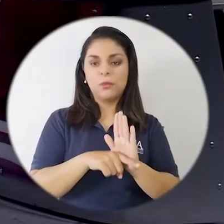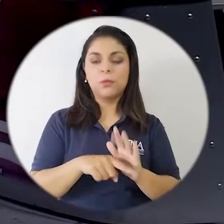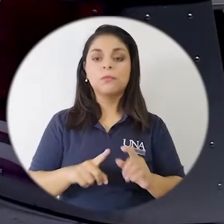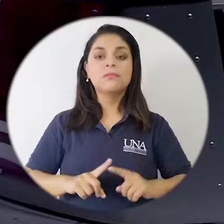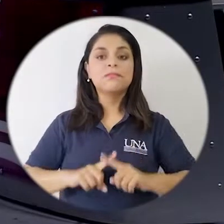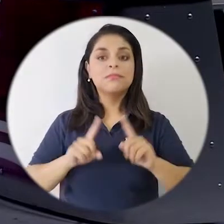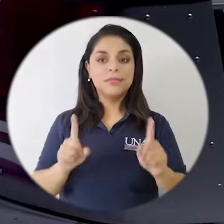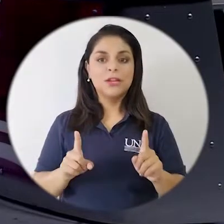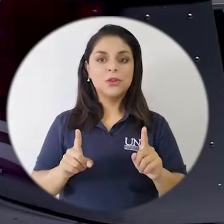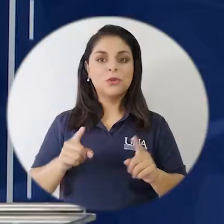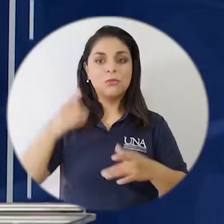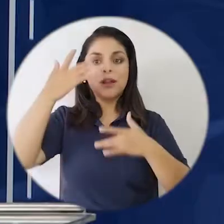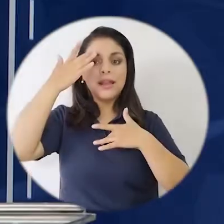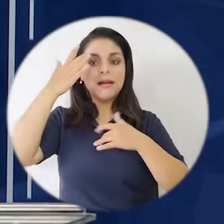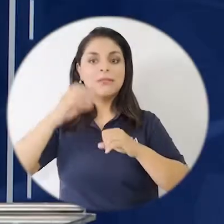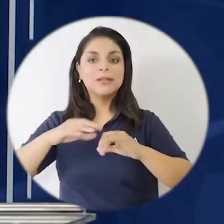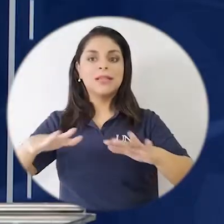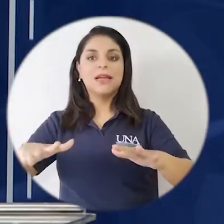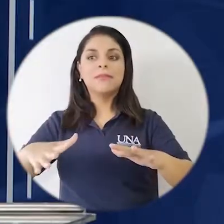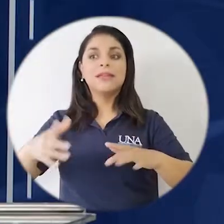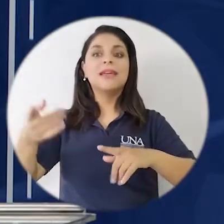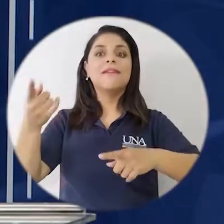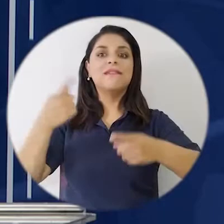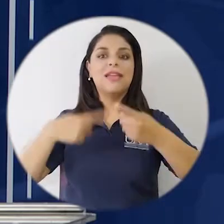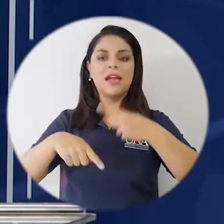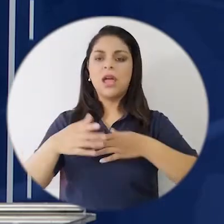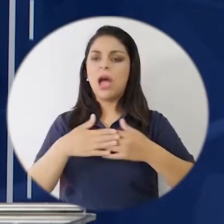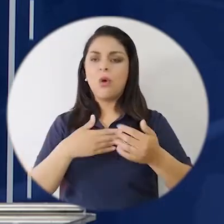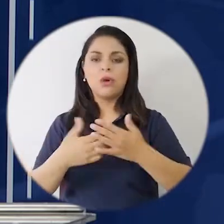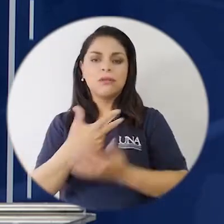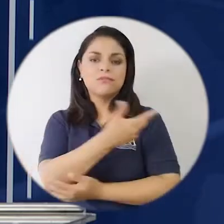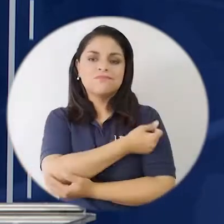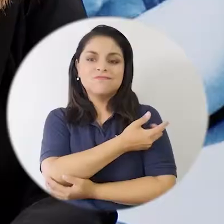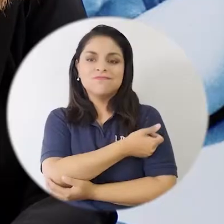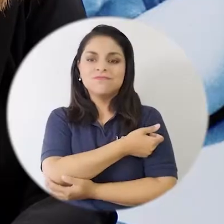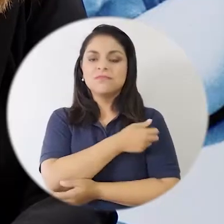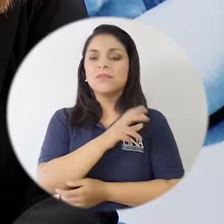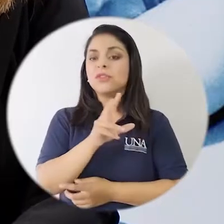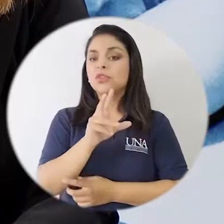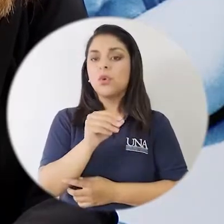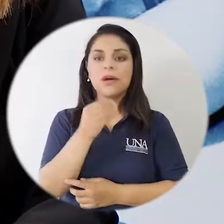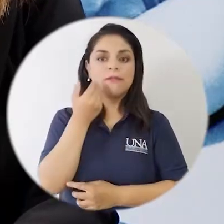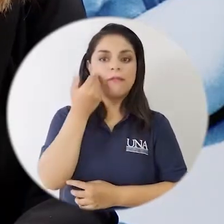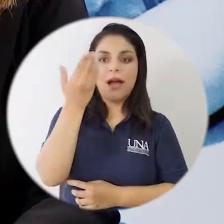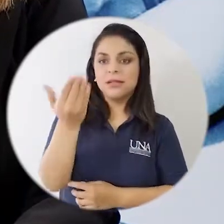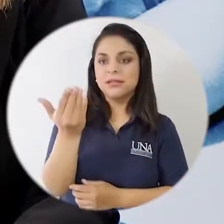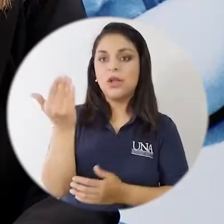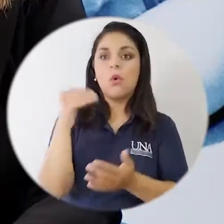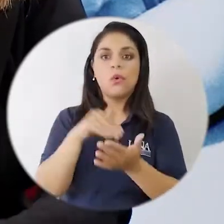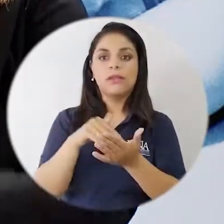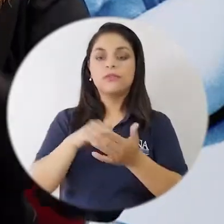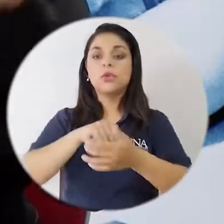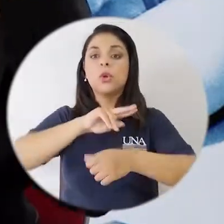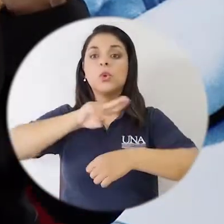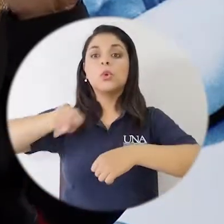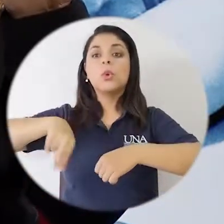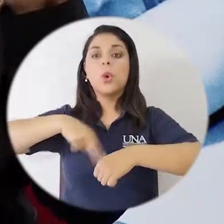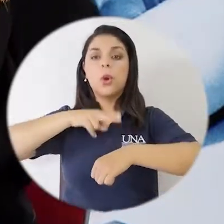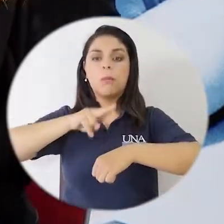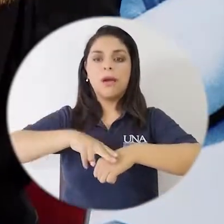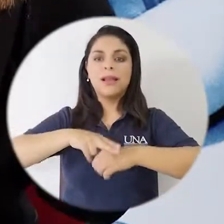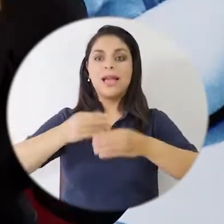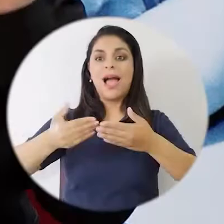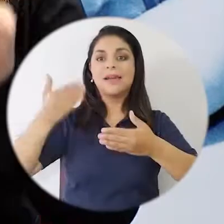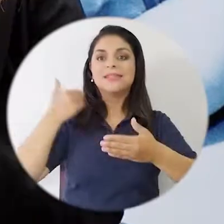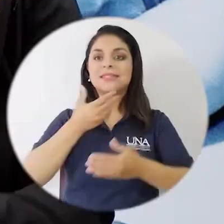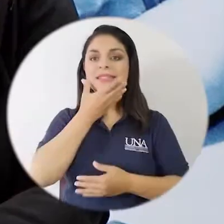Pero por la situación pandemia, por lo que puede venir, por muy vacunación y todo, no va a ser sí, tan fácil que volvamos a esa normalidad que teníamos